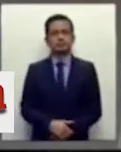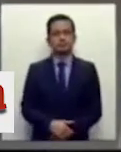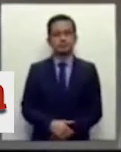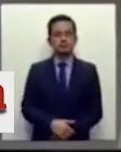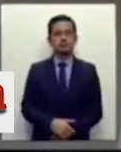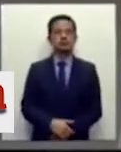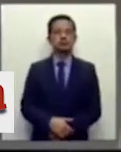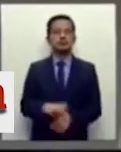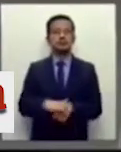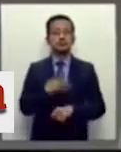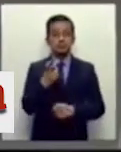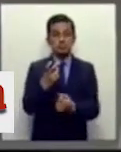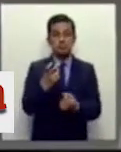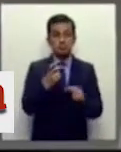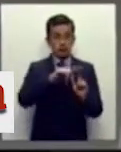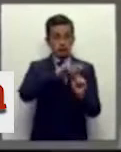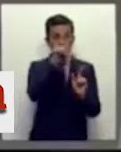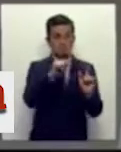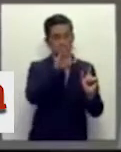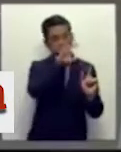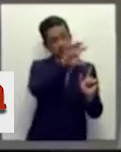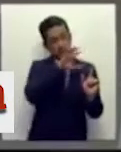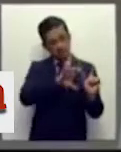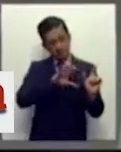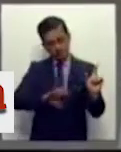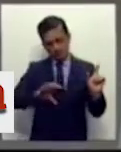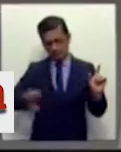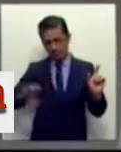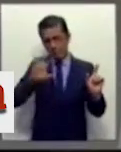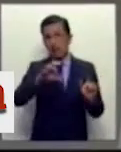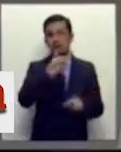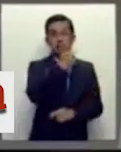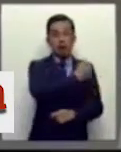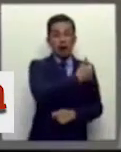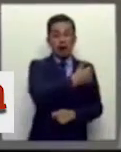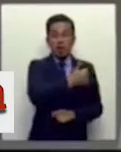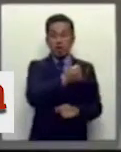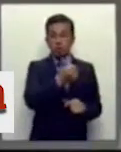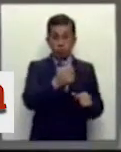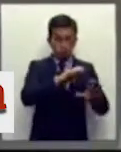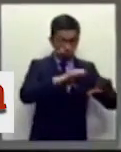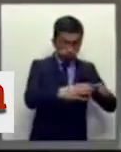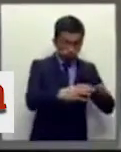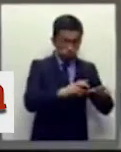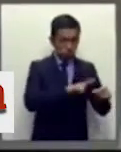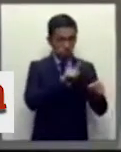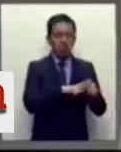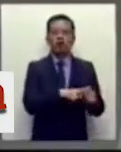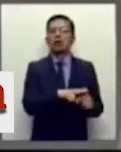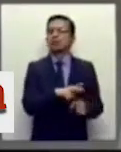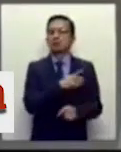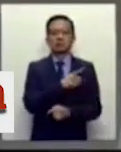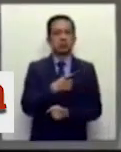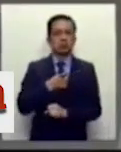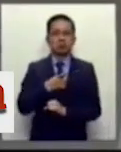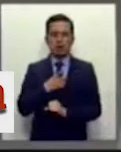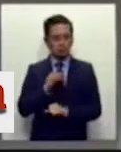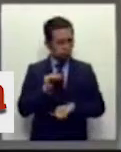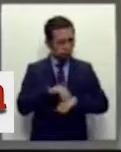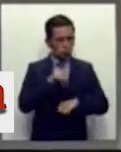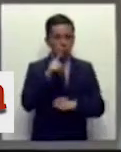forma que cada una área natural, por efectos de la misma ley, debe de contar con un programa de